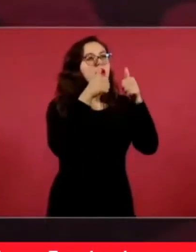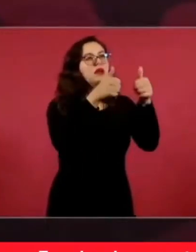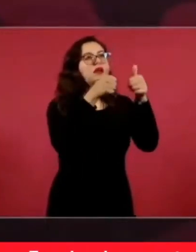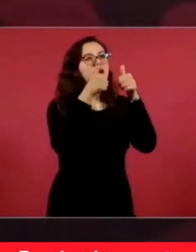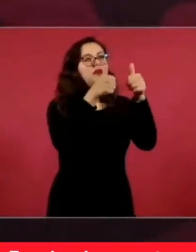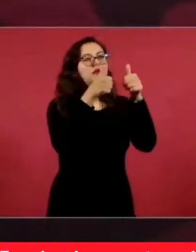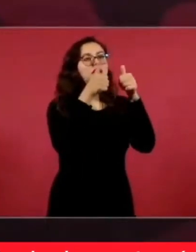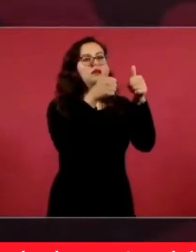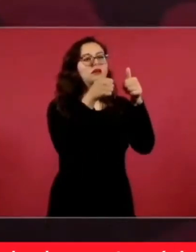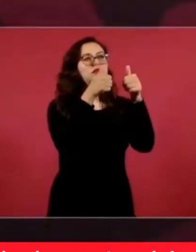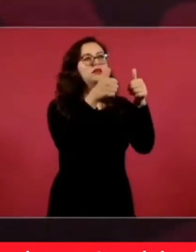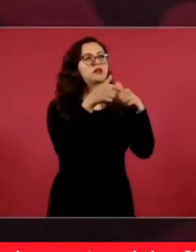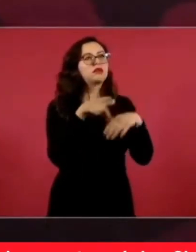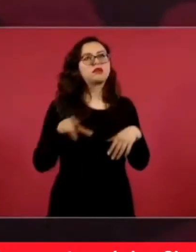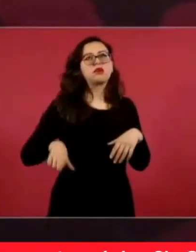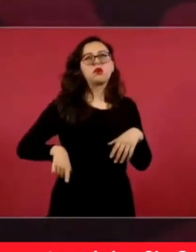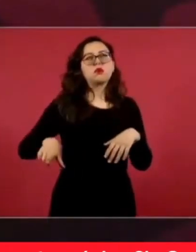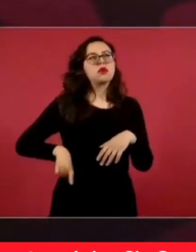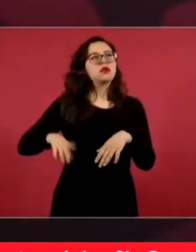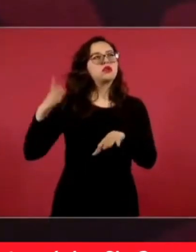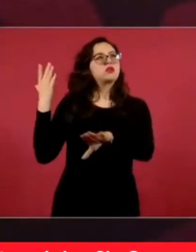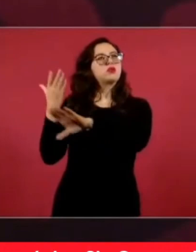que están en contra de nosotros,